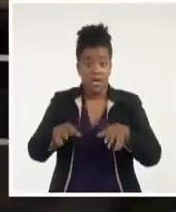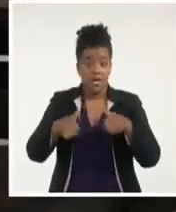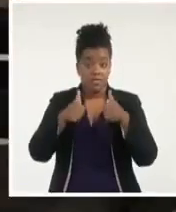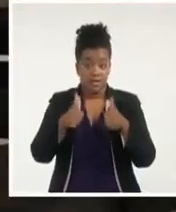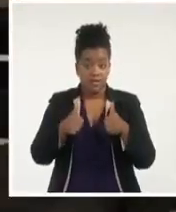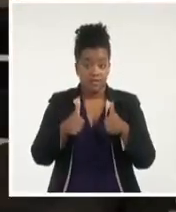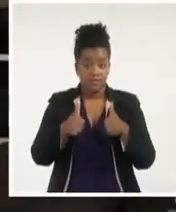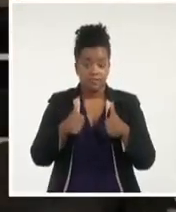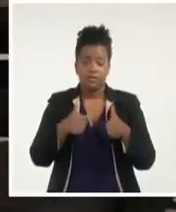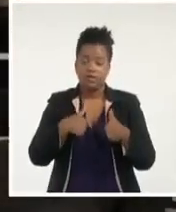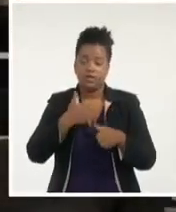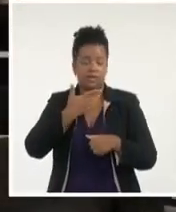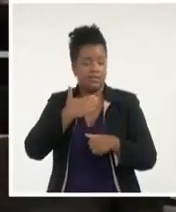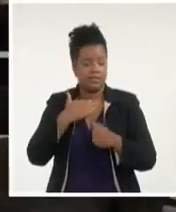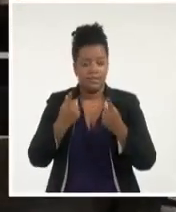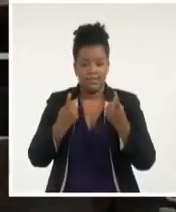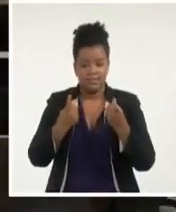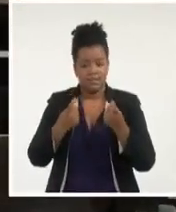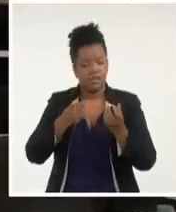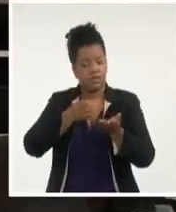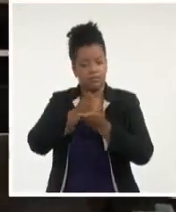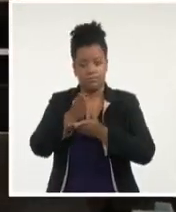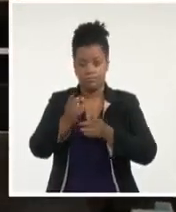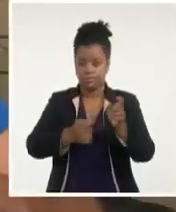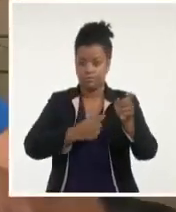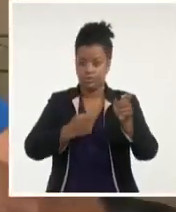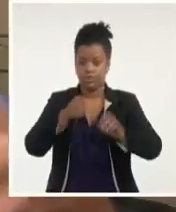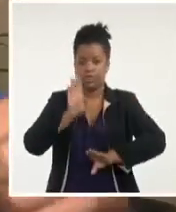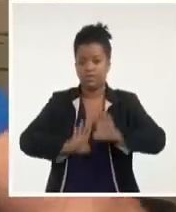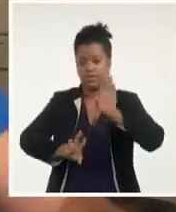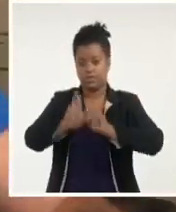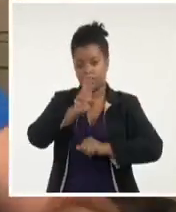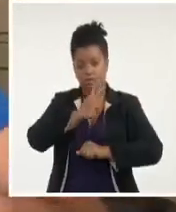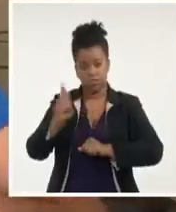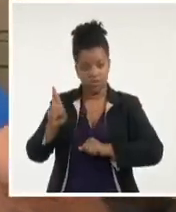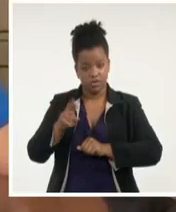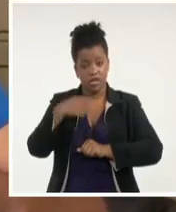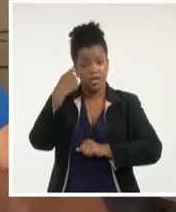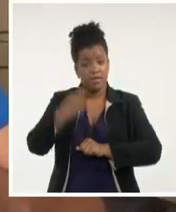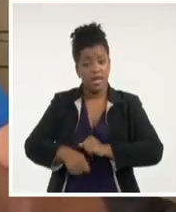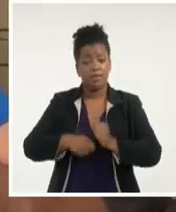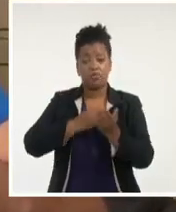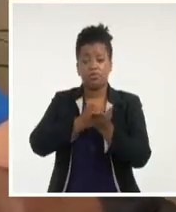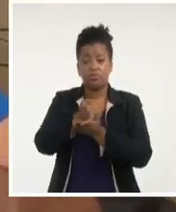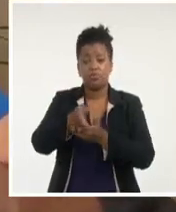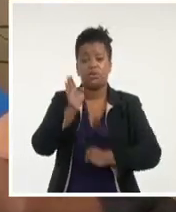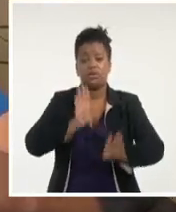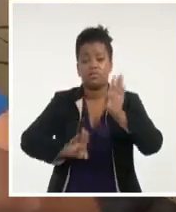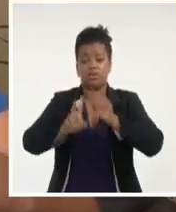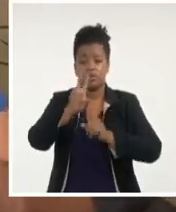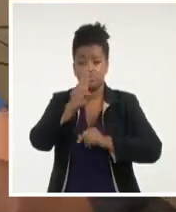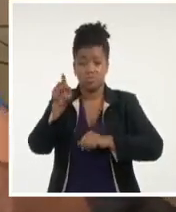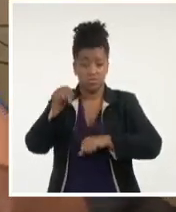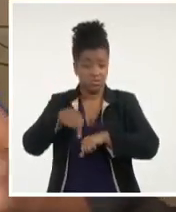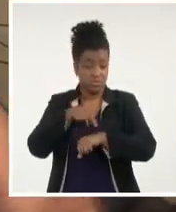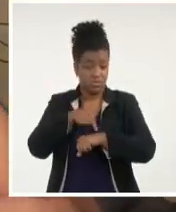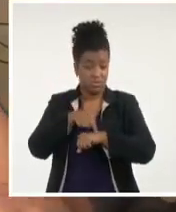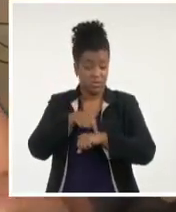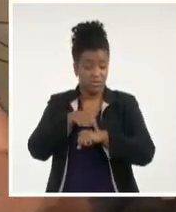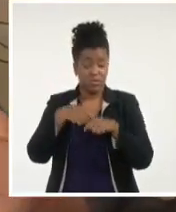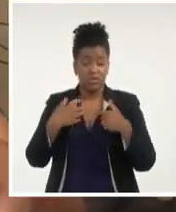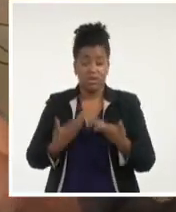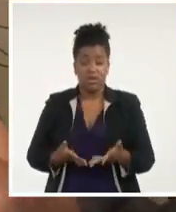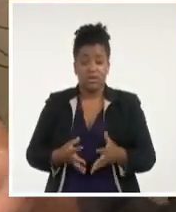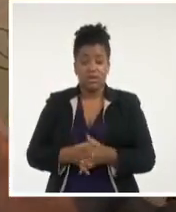salir para las calles si hace falta, a seguir luchando y a defendiendo la revolución. Creo que hay que salir a defenderlo, creo que son momentos de